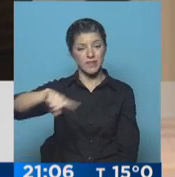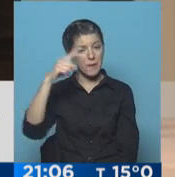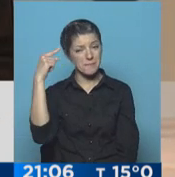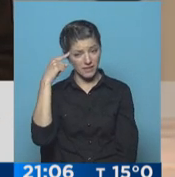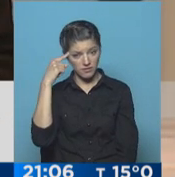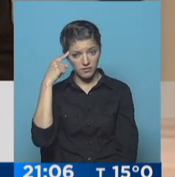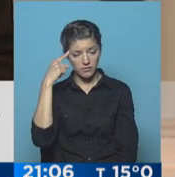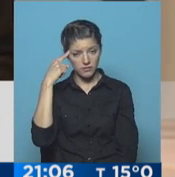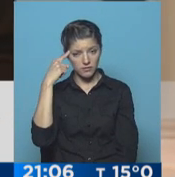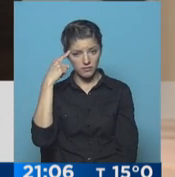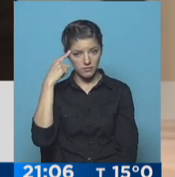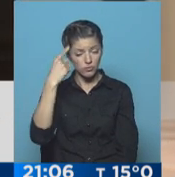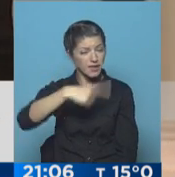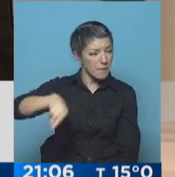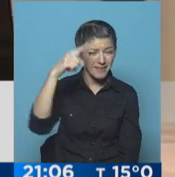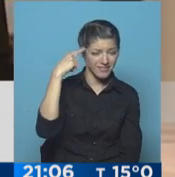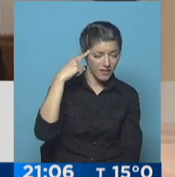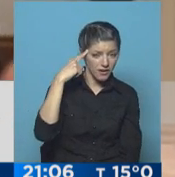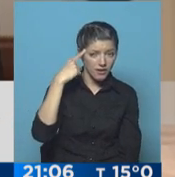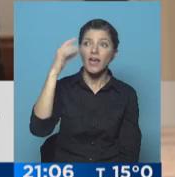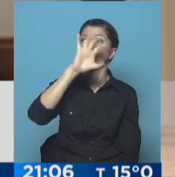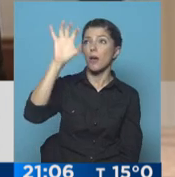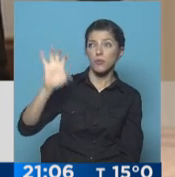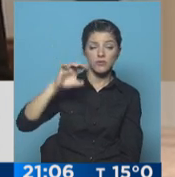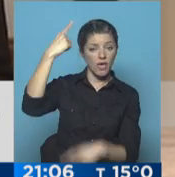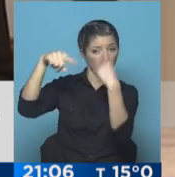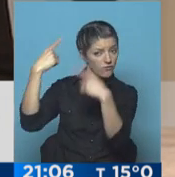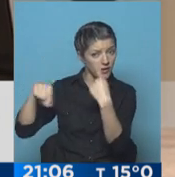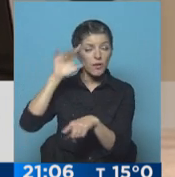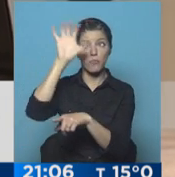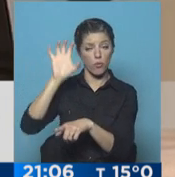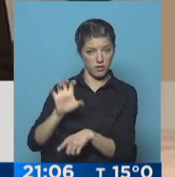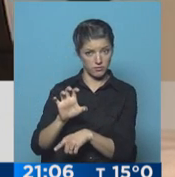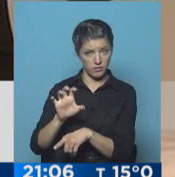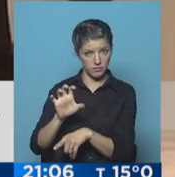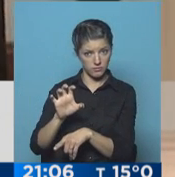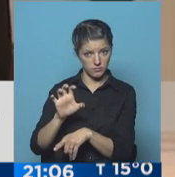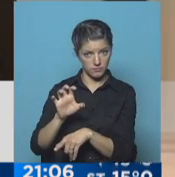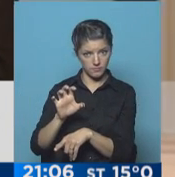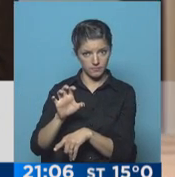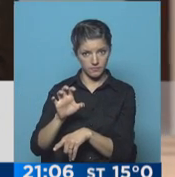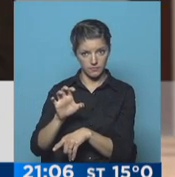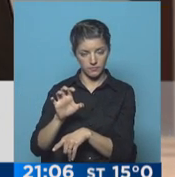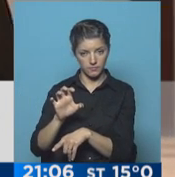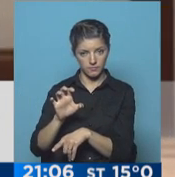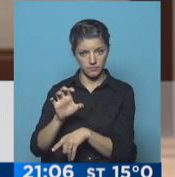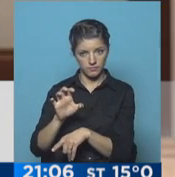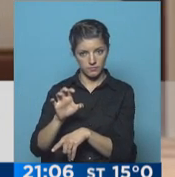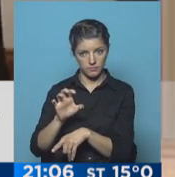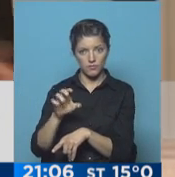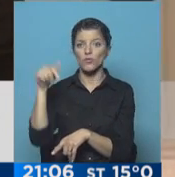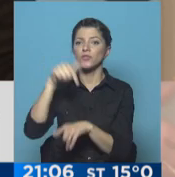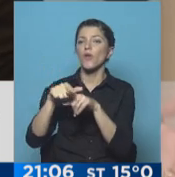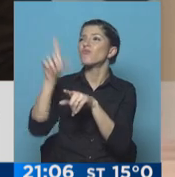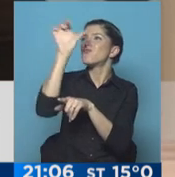¿Ustedes creen que las distintas provincias argentinas, donde ha habido un federalismo